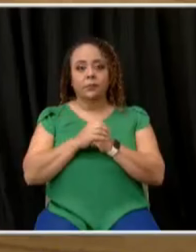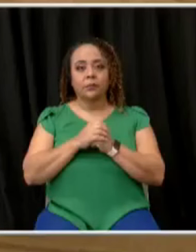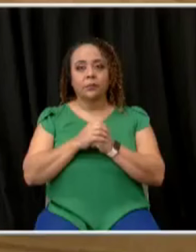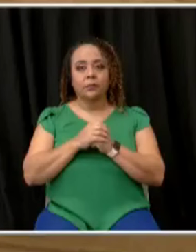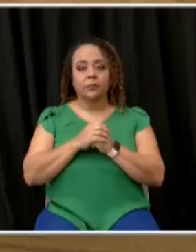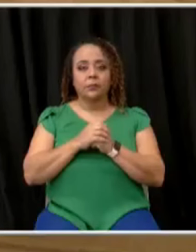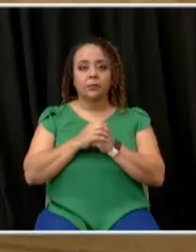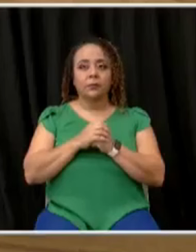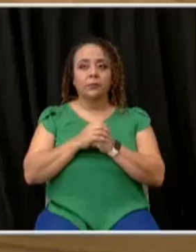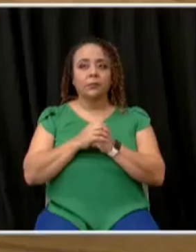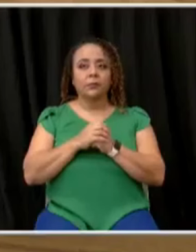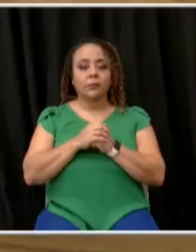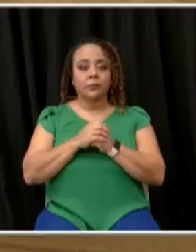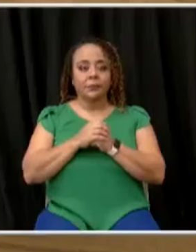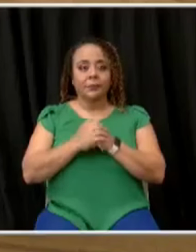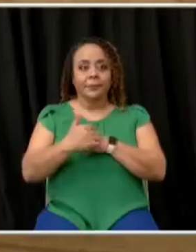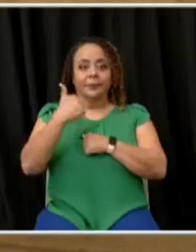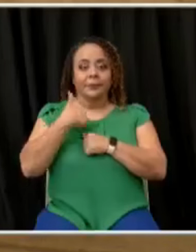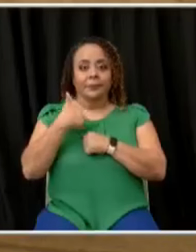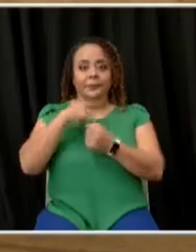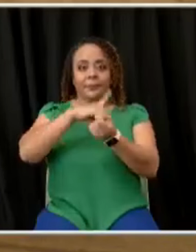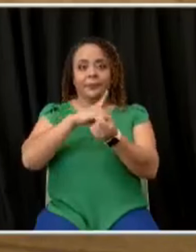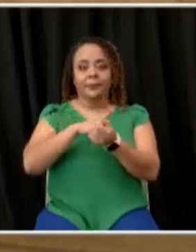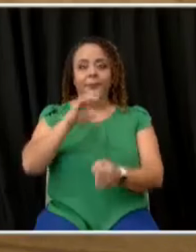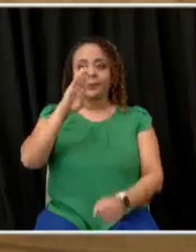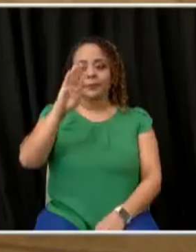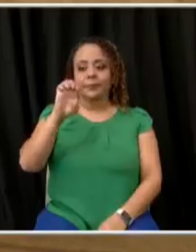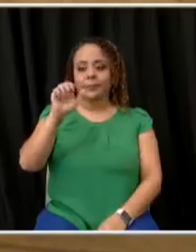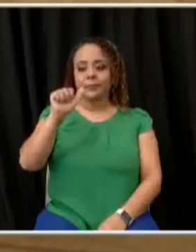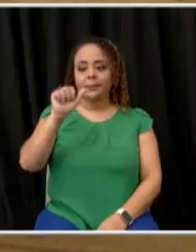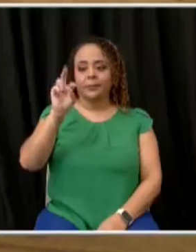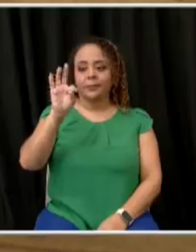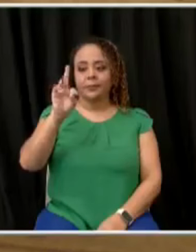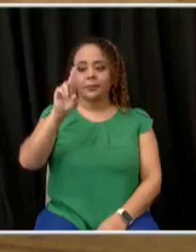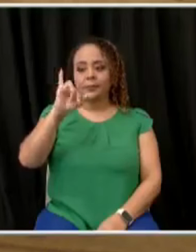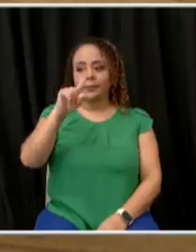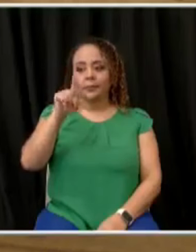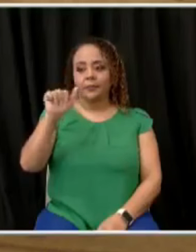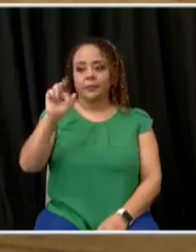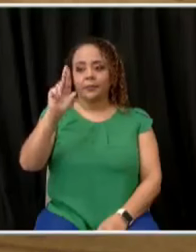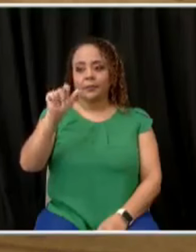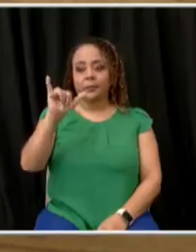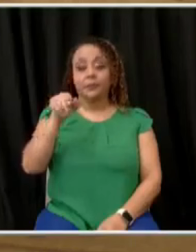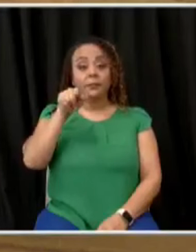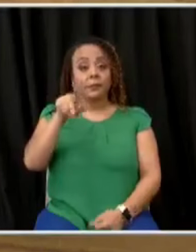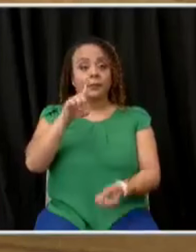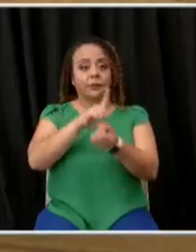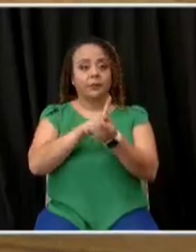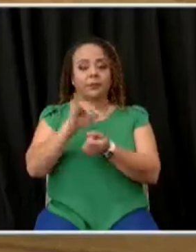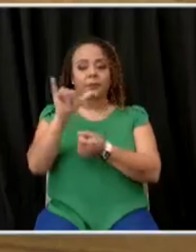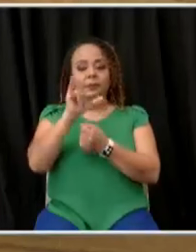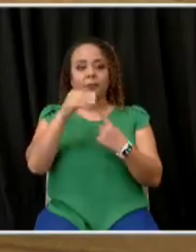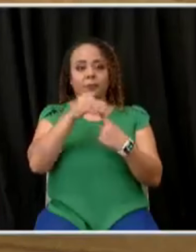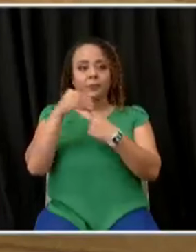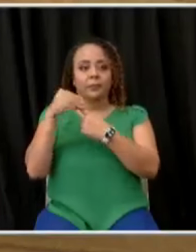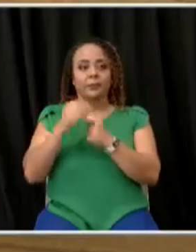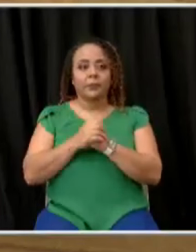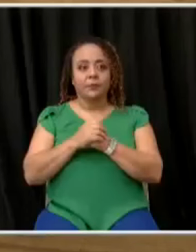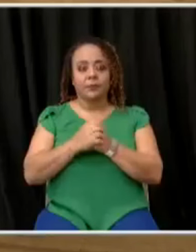martes vamos a tener a la doctora Beatriz Araya. Ella es médico también, especialista